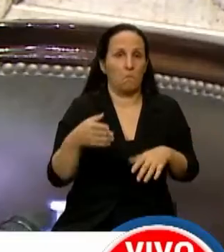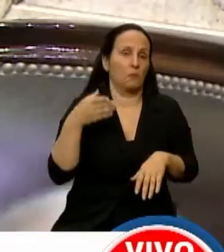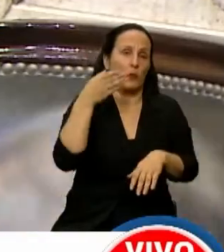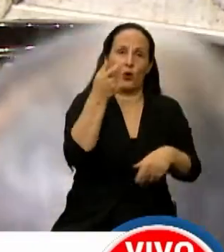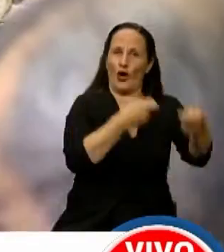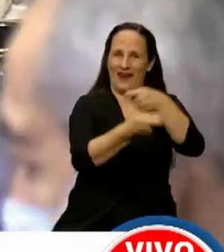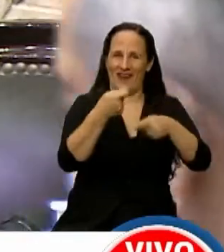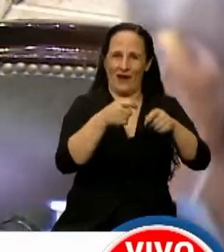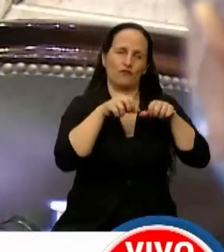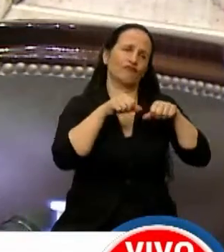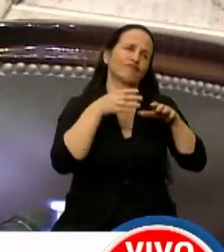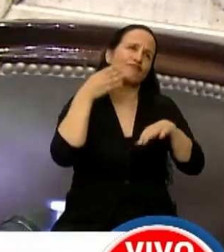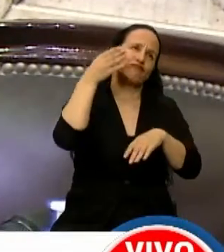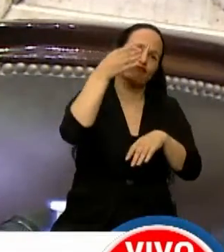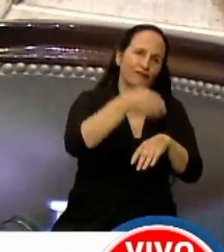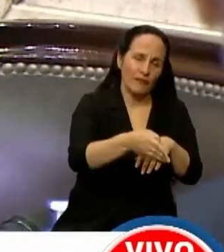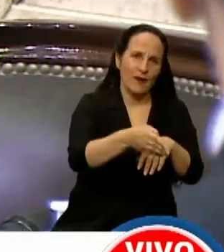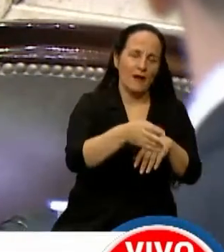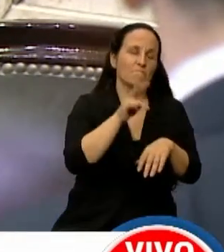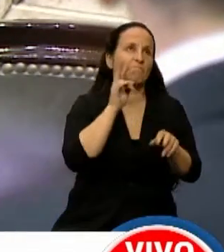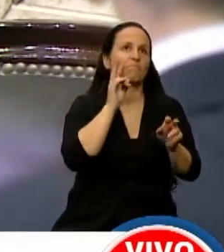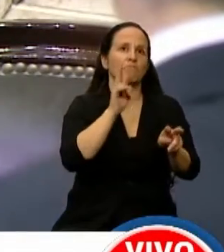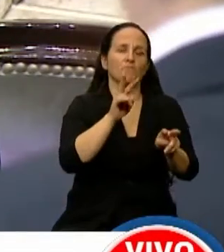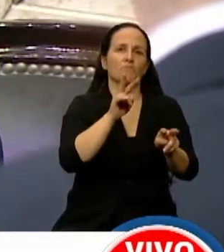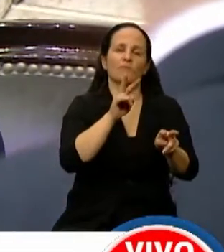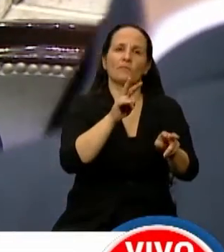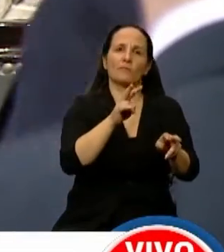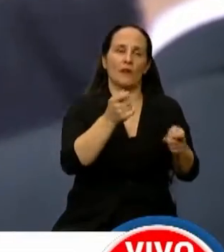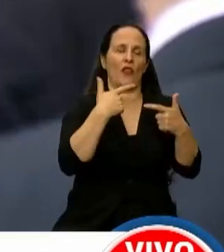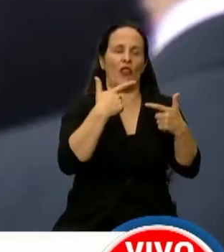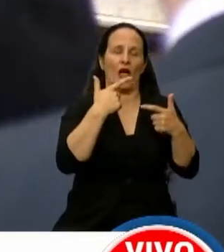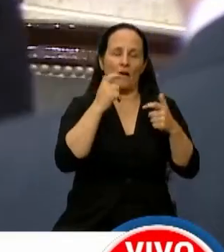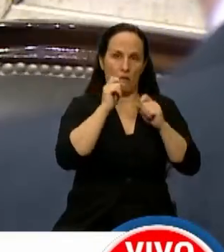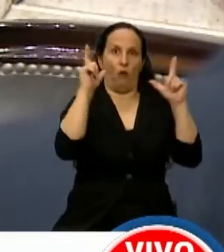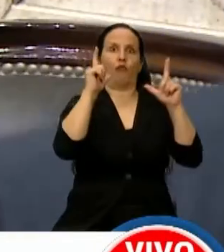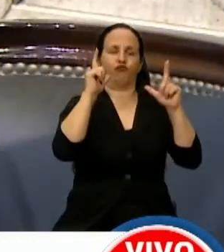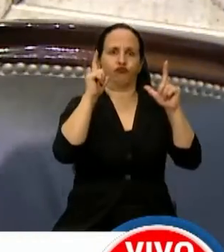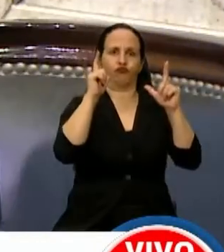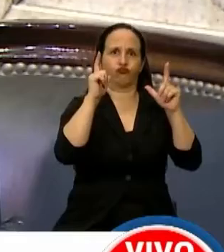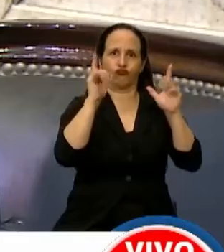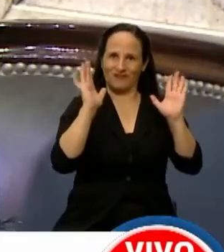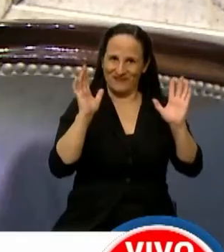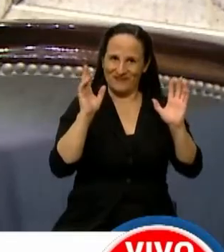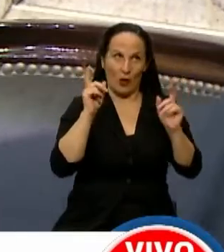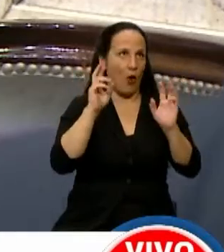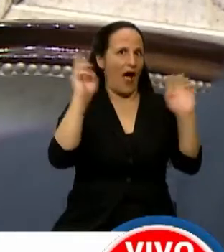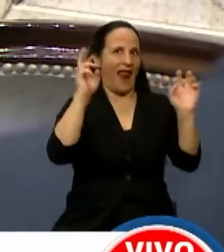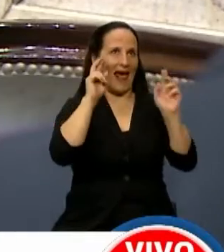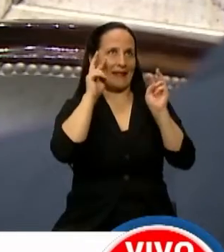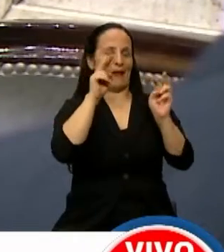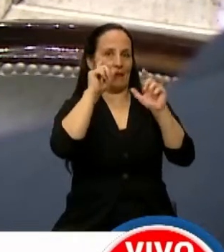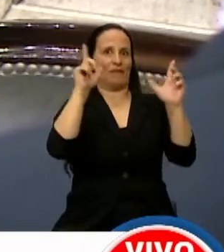a un comercio, le genera, por supuesto, la alerta en cuanto ve este